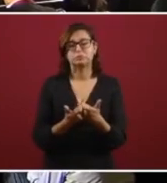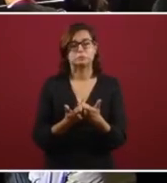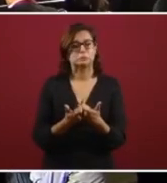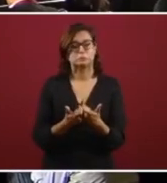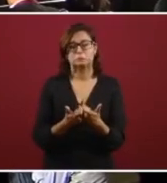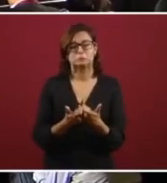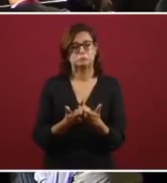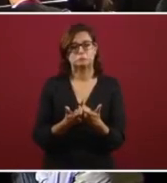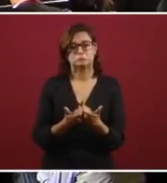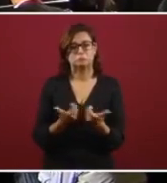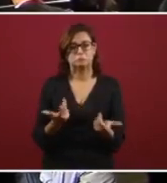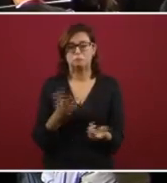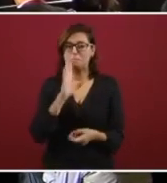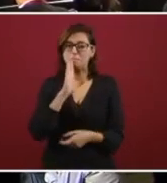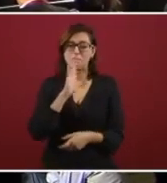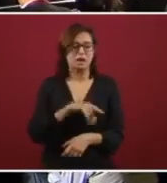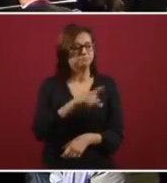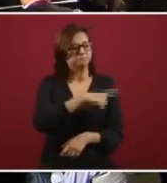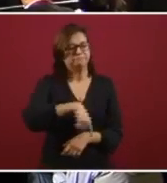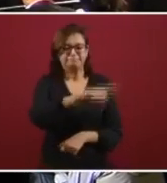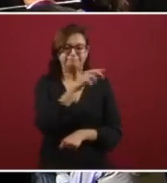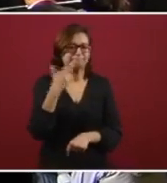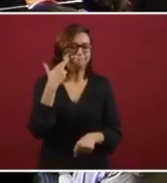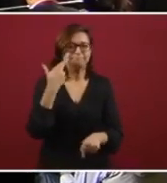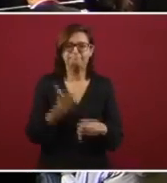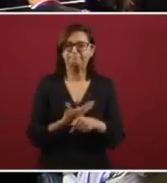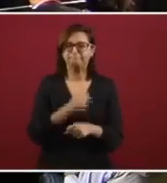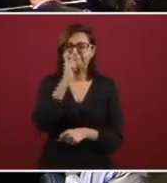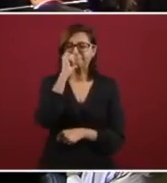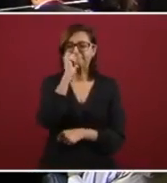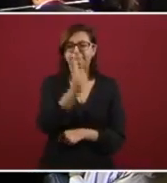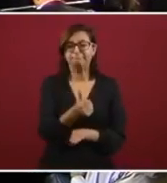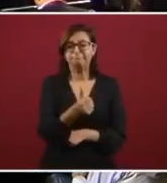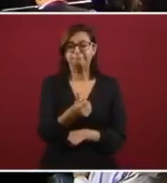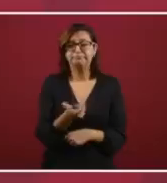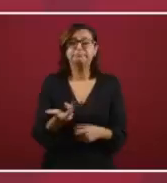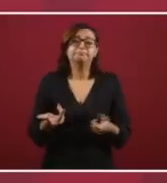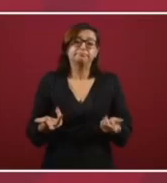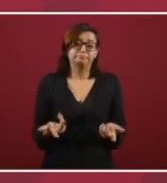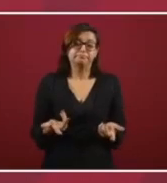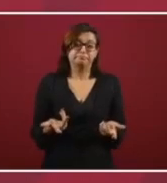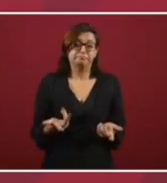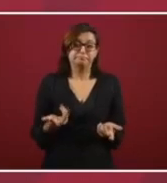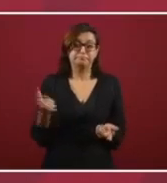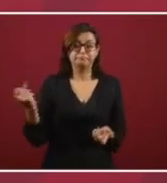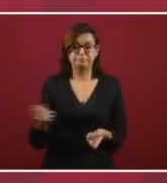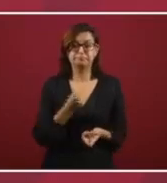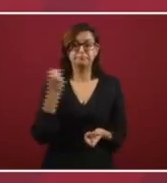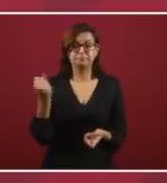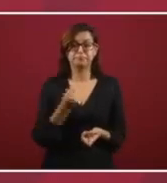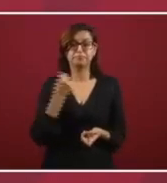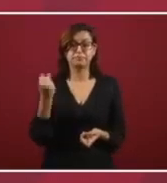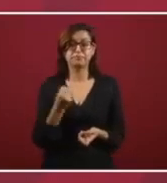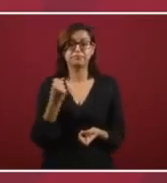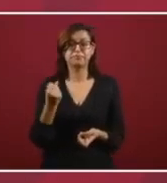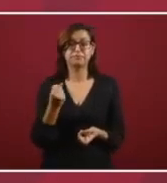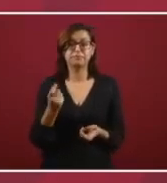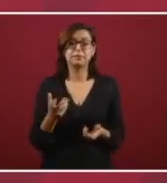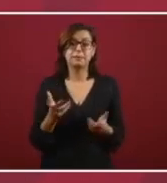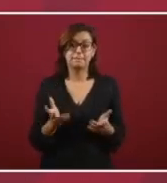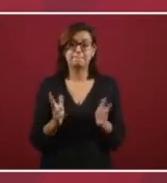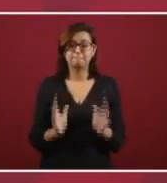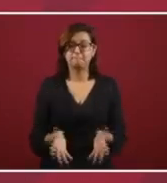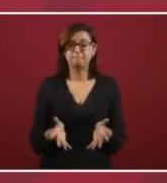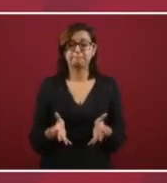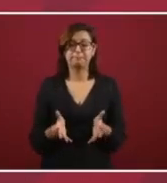responsable de lo que hicieron entonces afortunadamente ya y este